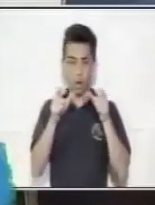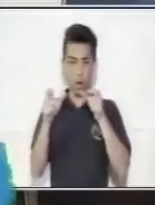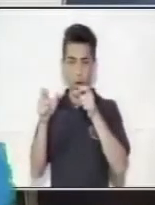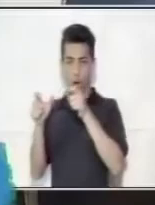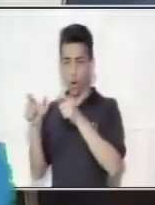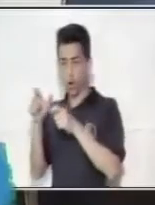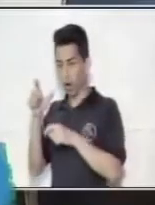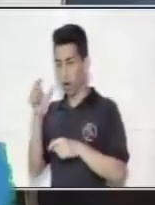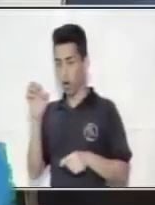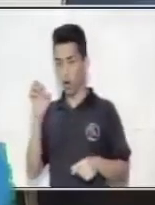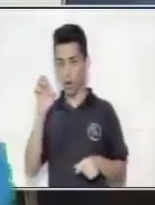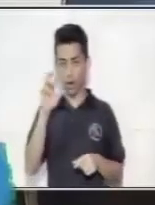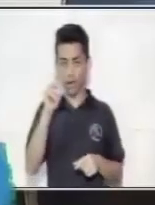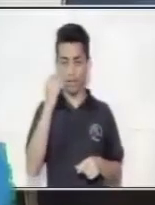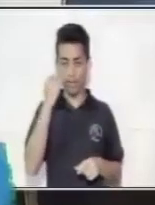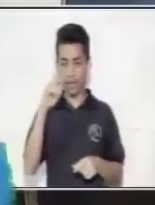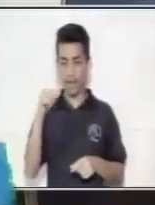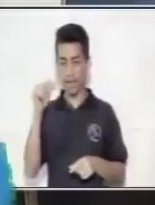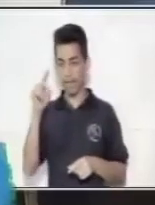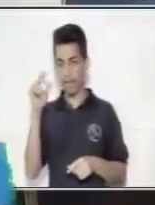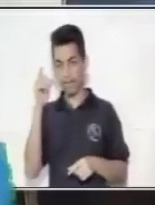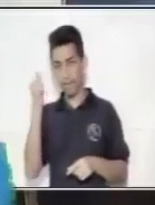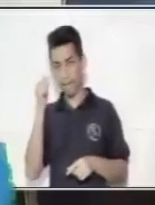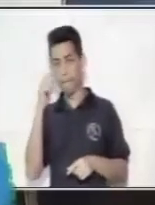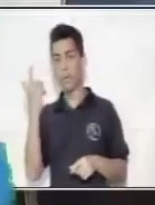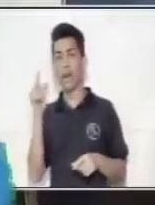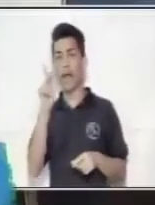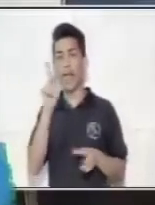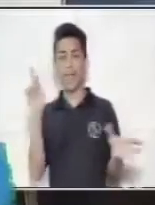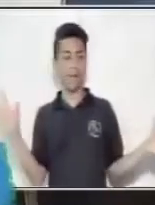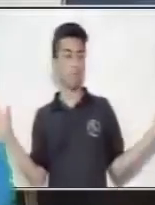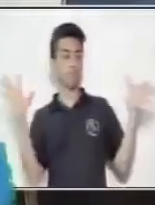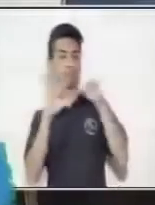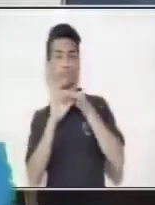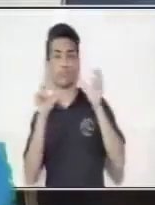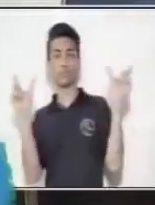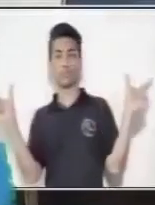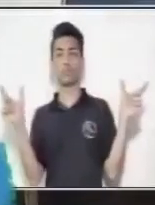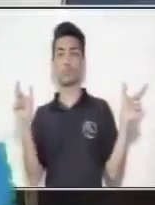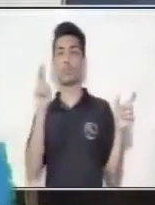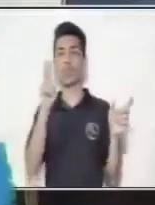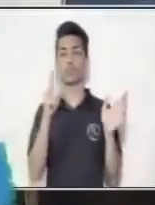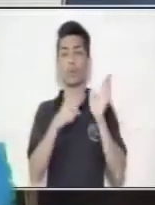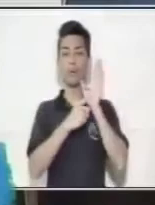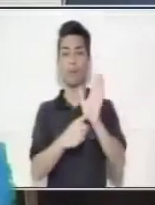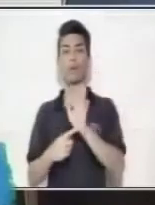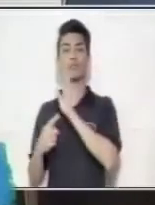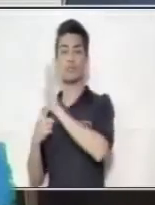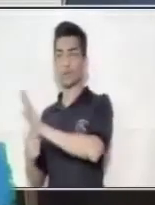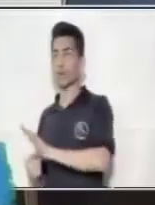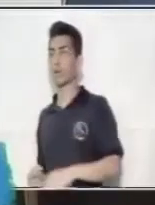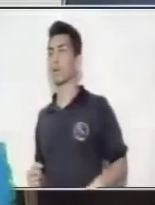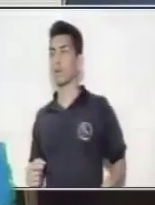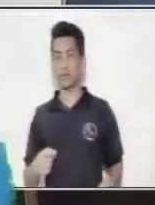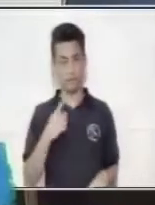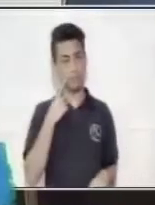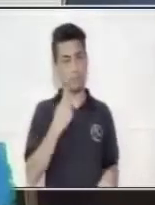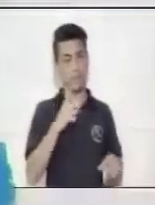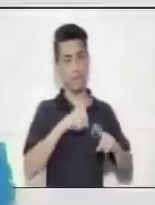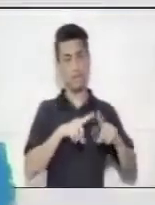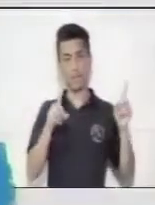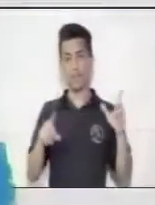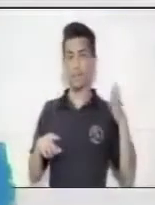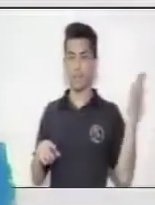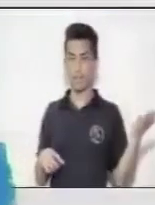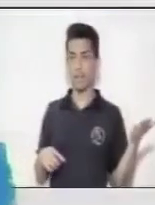aquí tenemos el nexo coordinante y existen dos proposiciones. Podemos identificar cuál es la diferencia entonces de